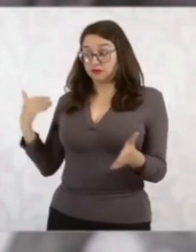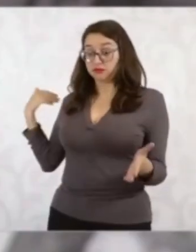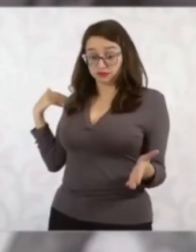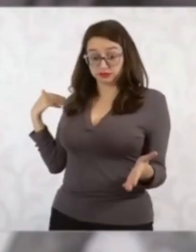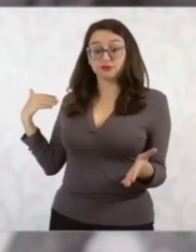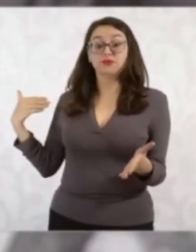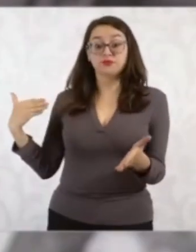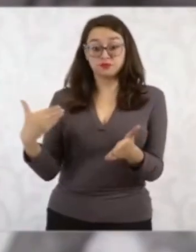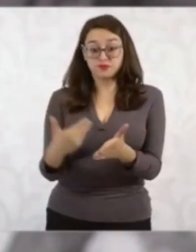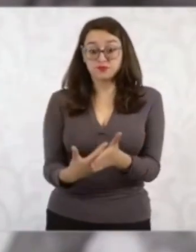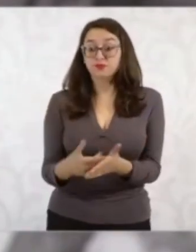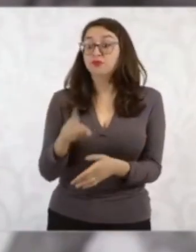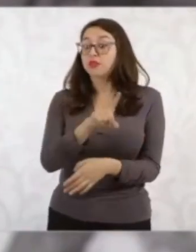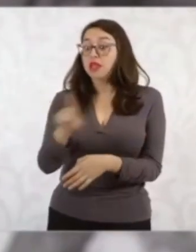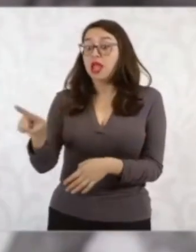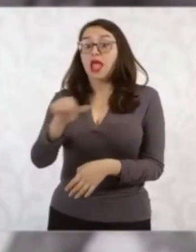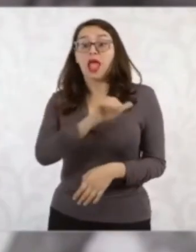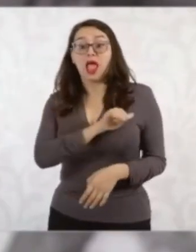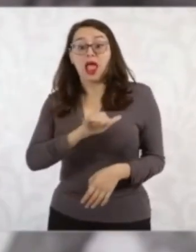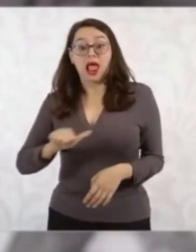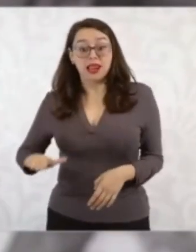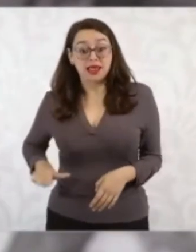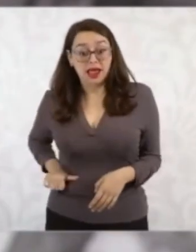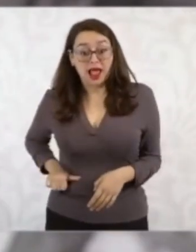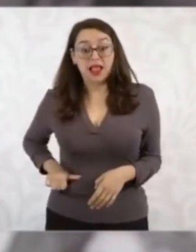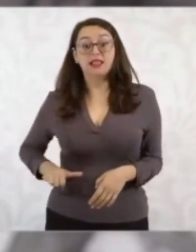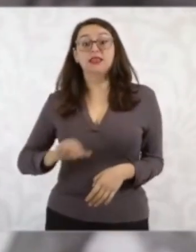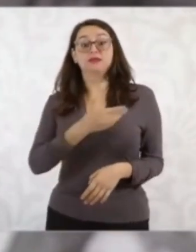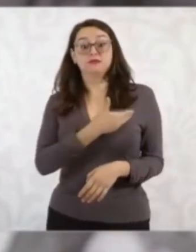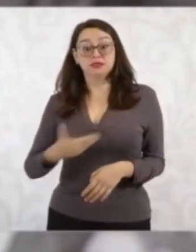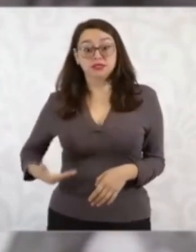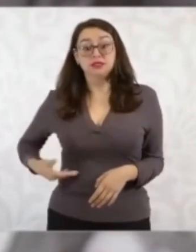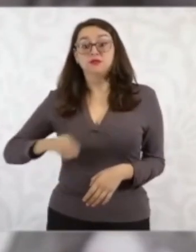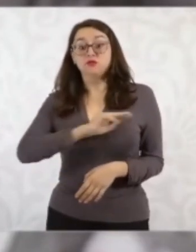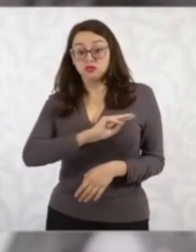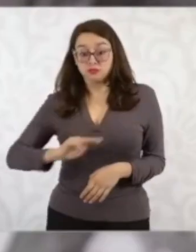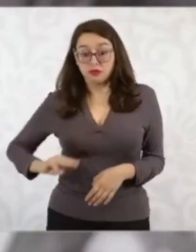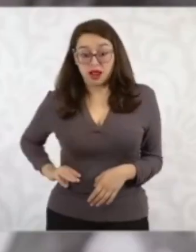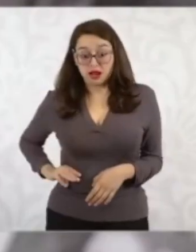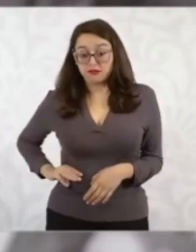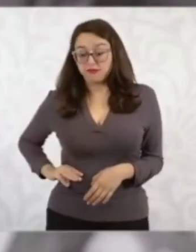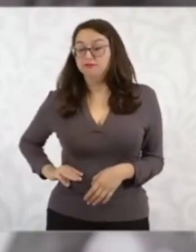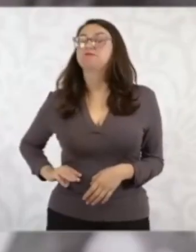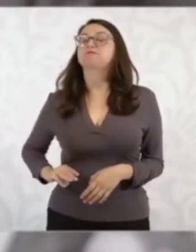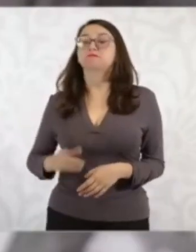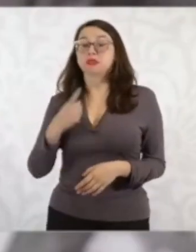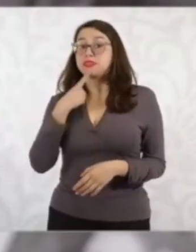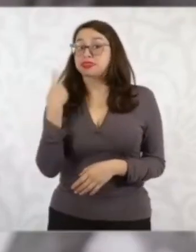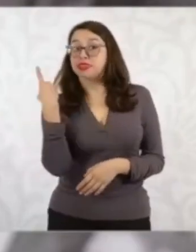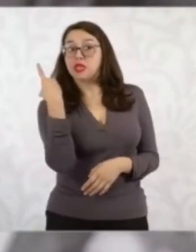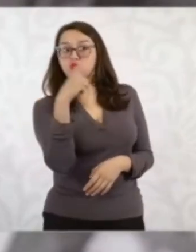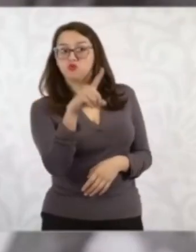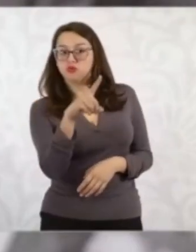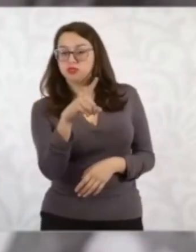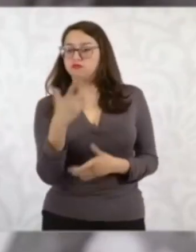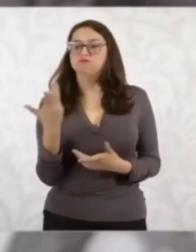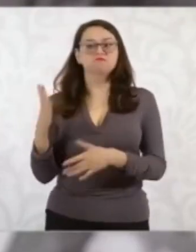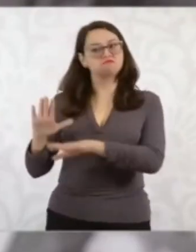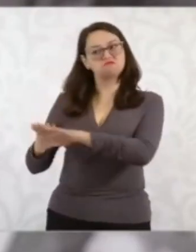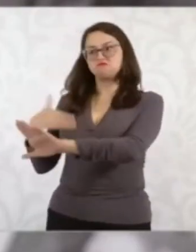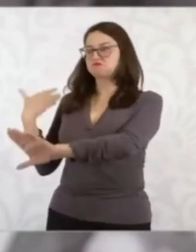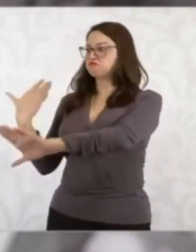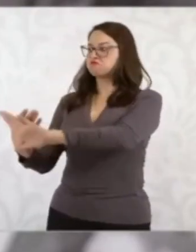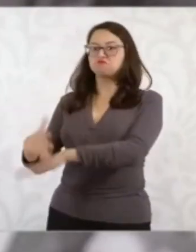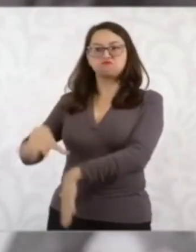con denuncias contra alcaldes en funciones en México, de cualquier partido político. Es decir, no